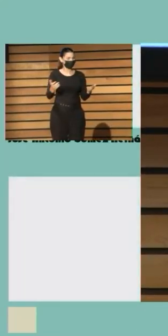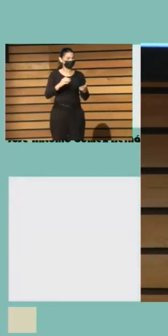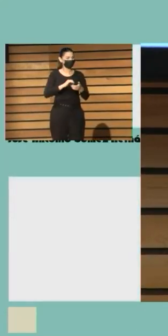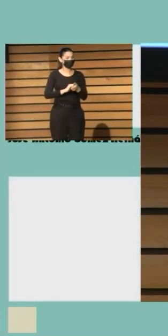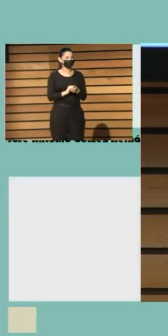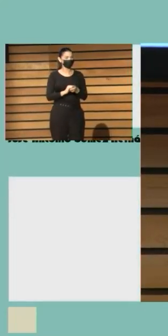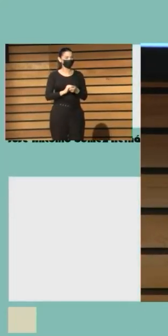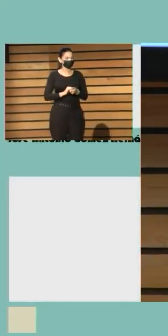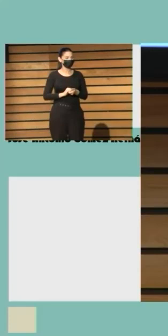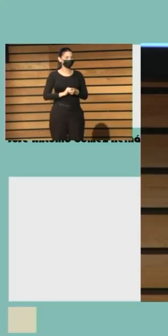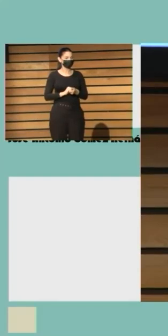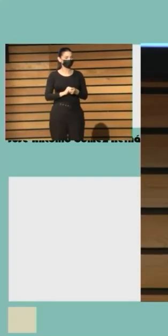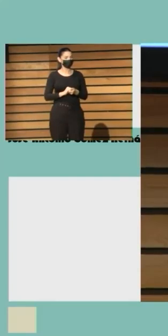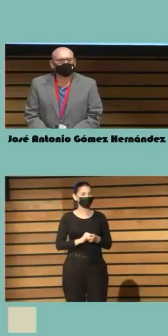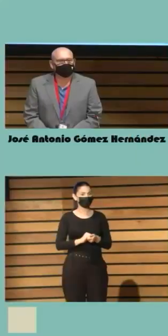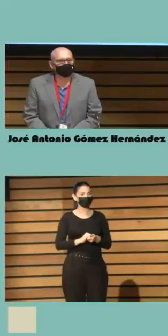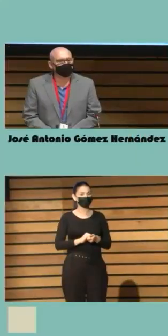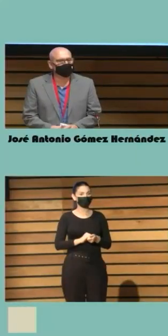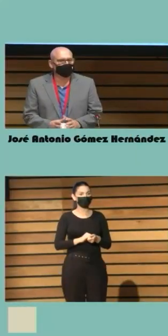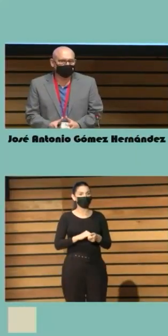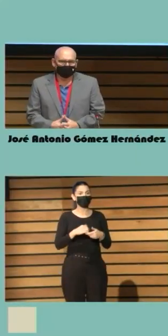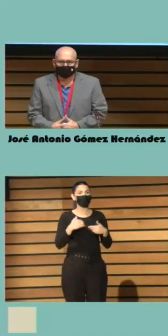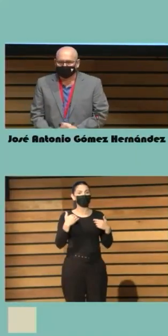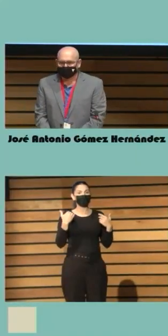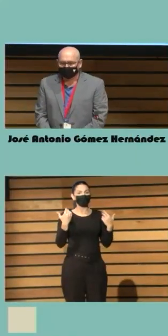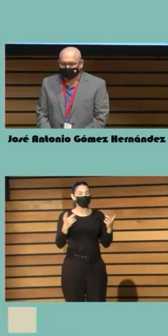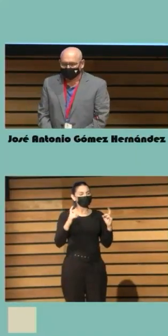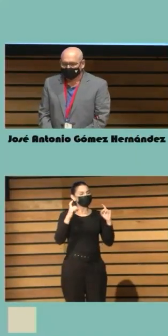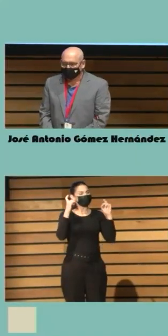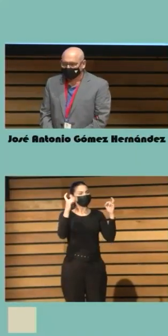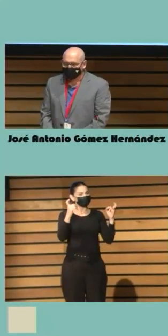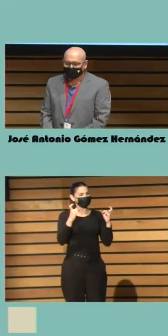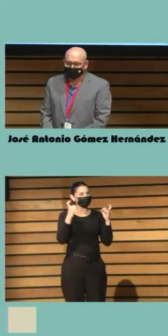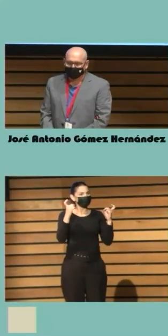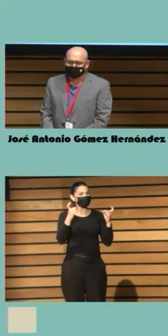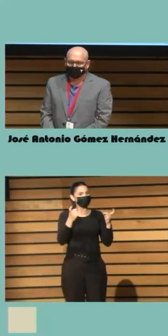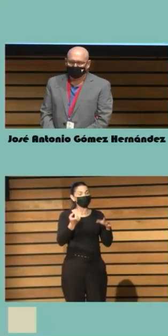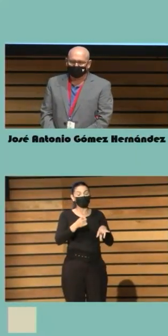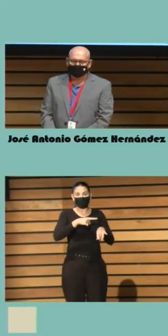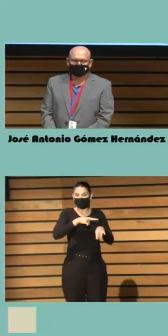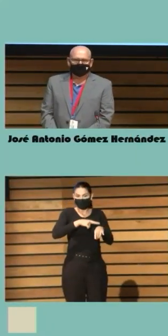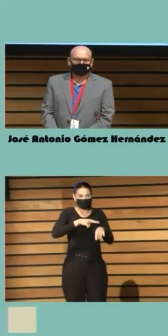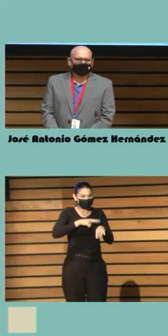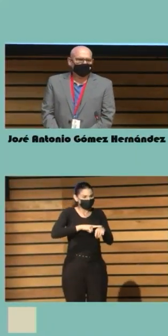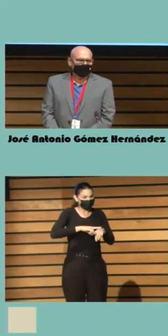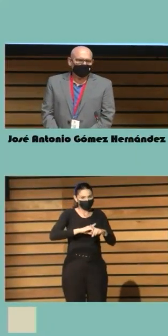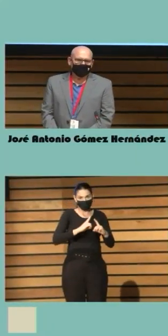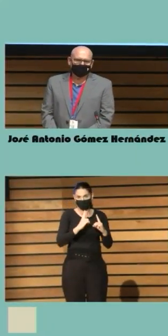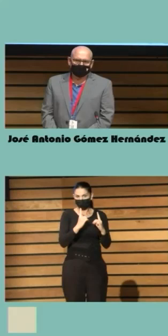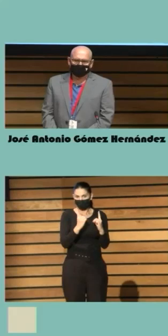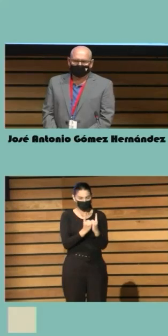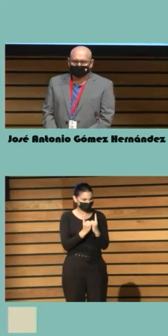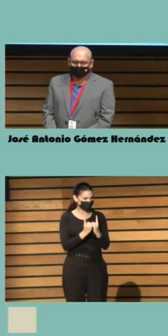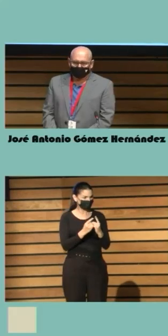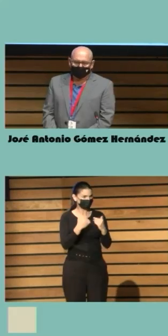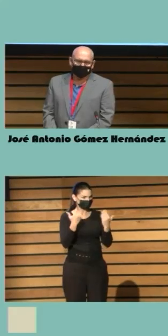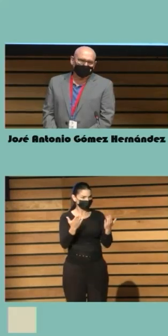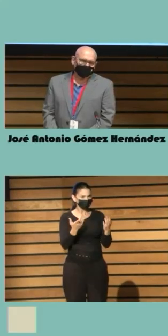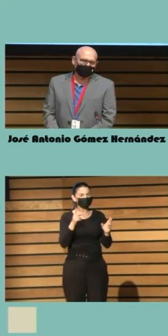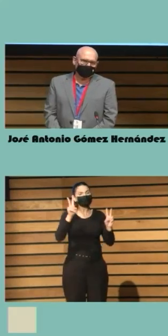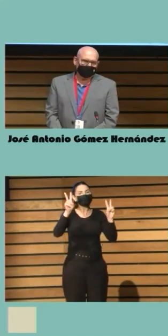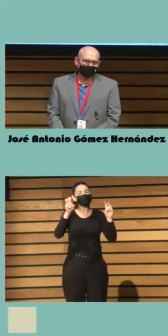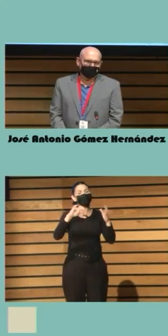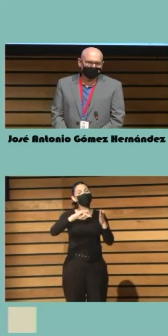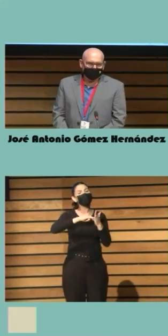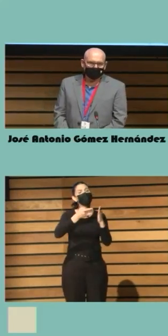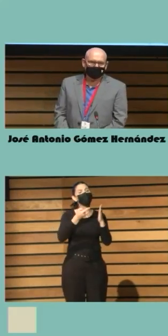para intentar emplear justo el tiempo disponible, quería contaros el proyecto